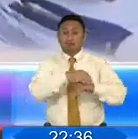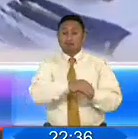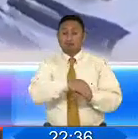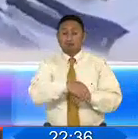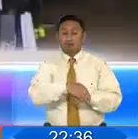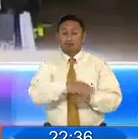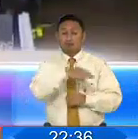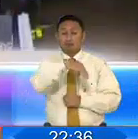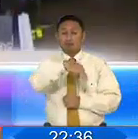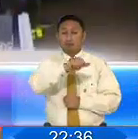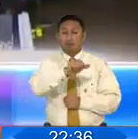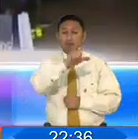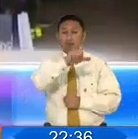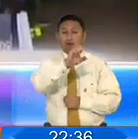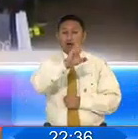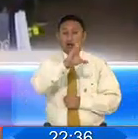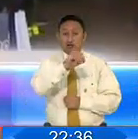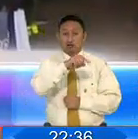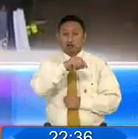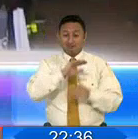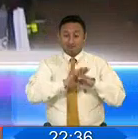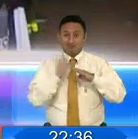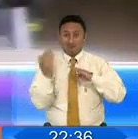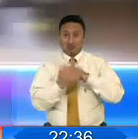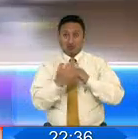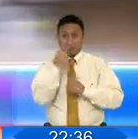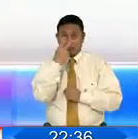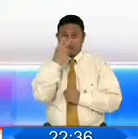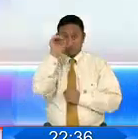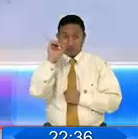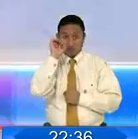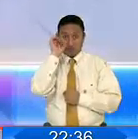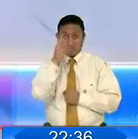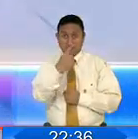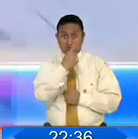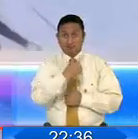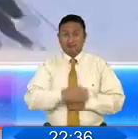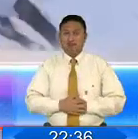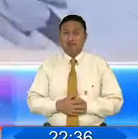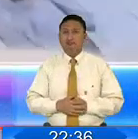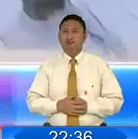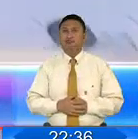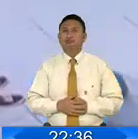Malecón y Villamil, en la bahía, como podemos observar en estas imágenes.